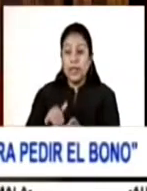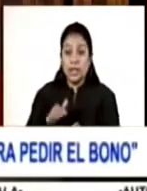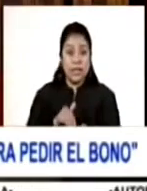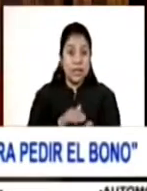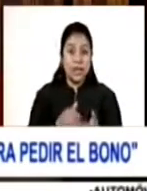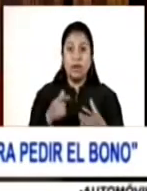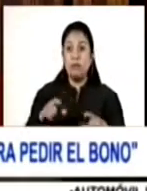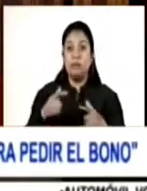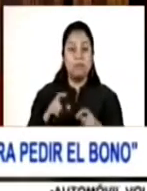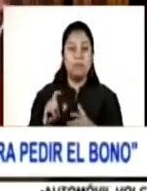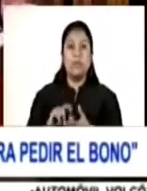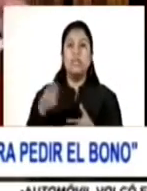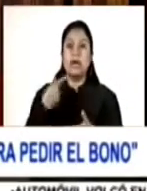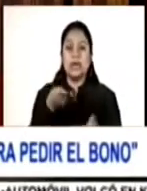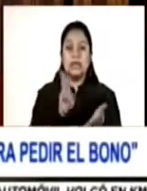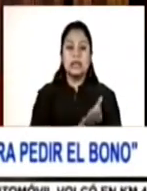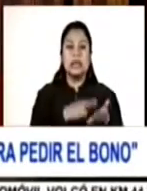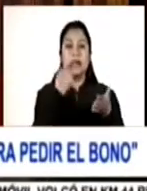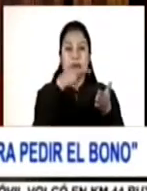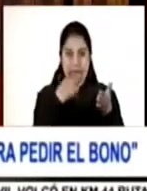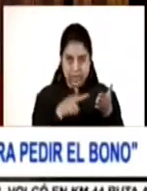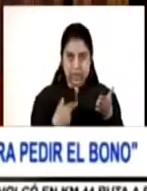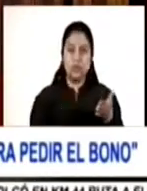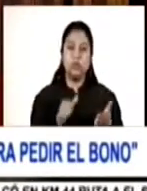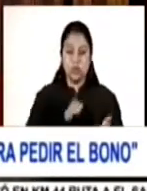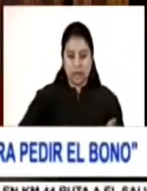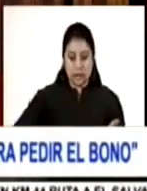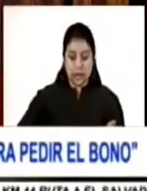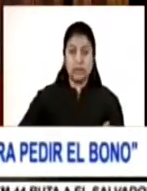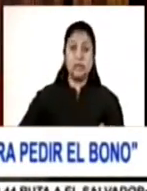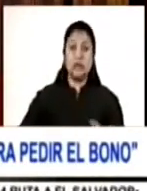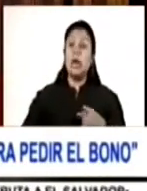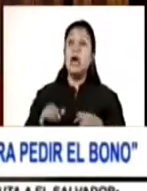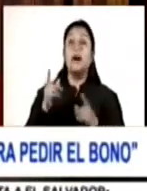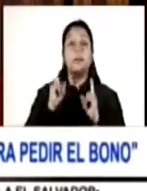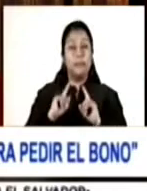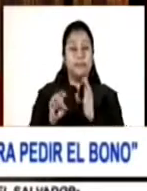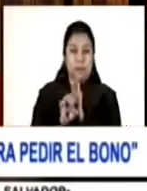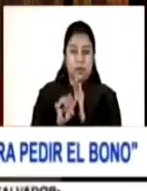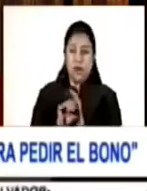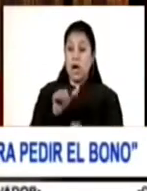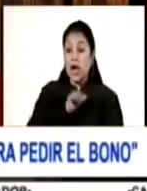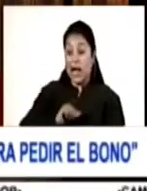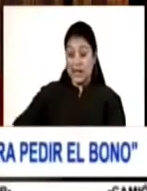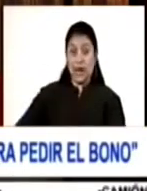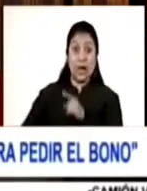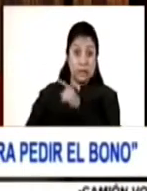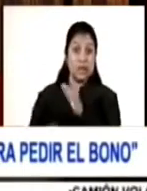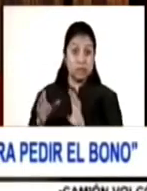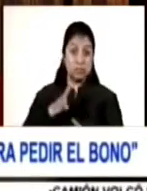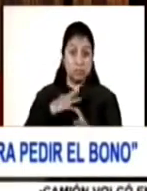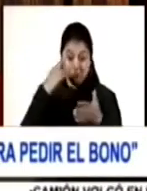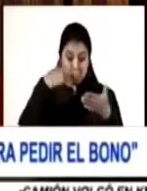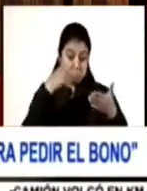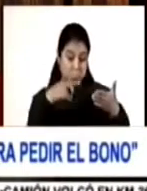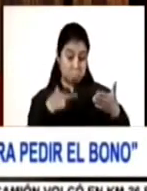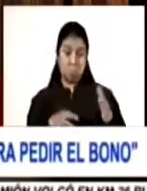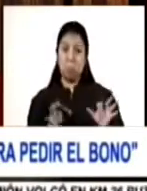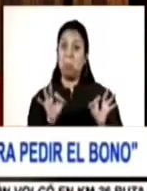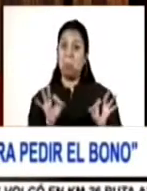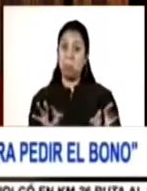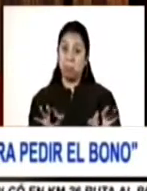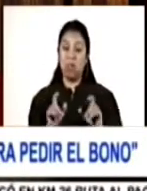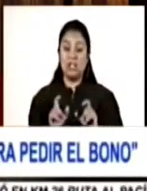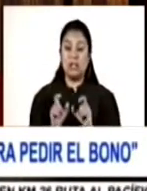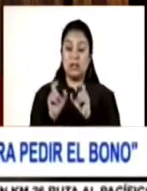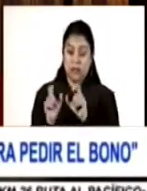municipalidades. Los alcaldes, por supuesto, que tengan listado, debidamente comprobado, que lo certifiquen en